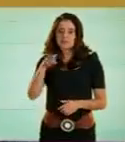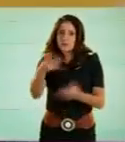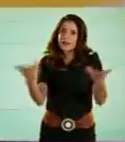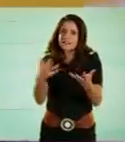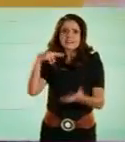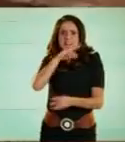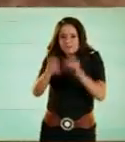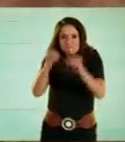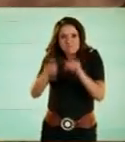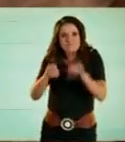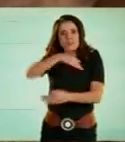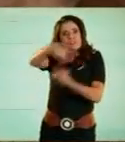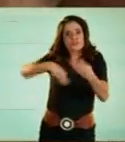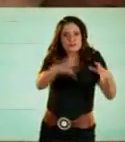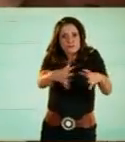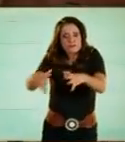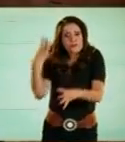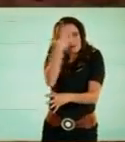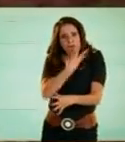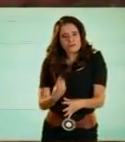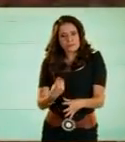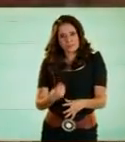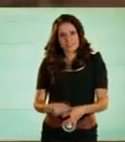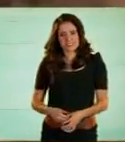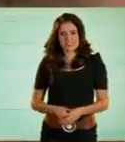Lo haces muy rápido. Todas tus piezas te quedan muy bonitas.